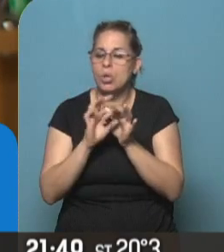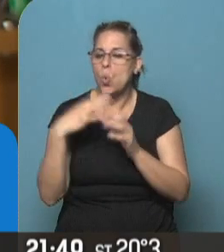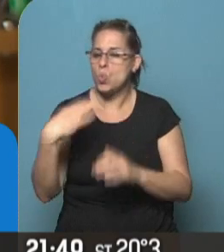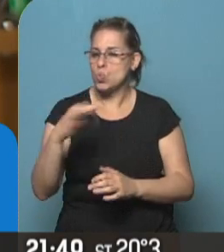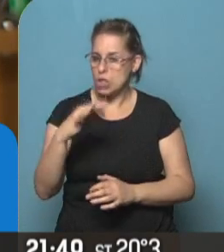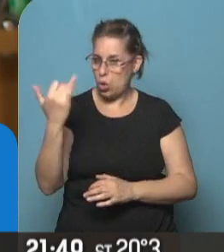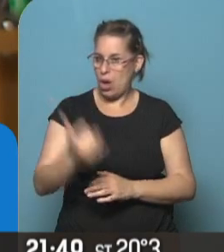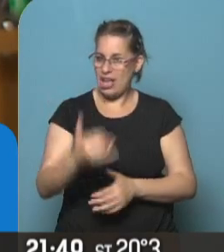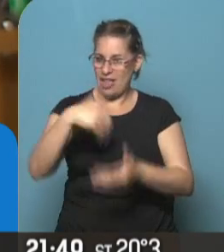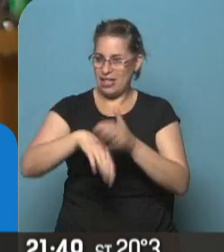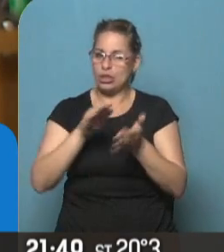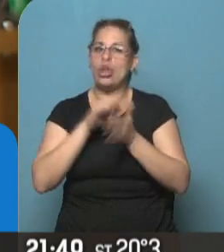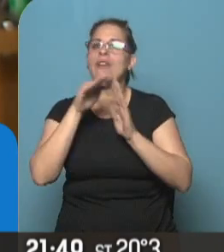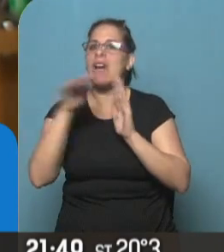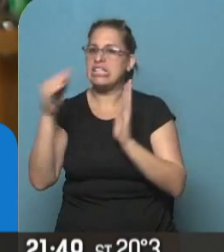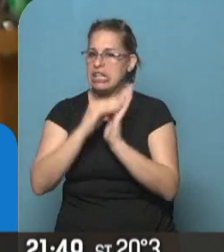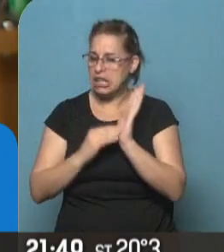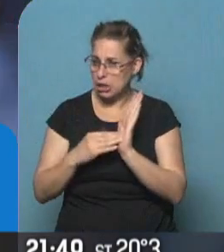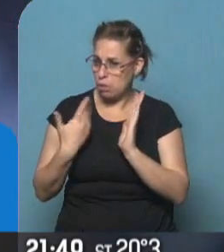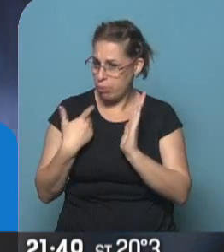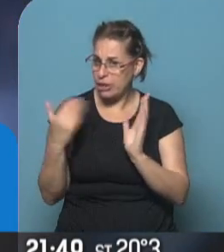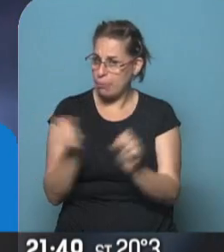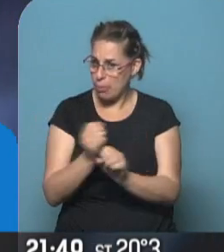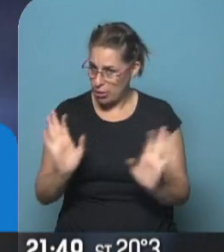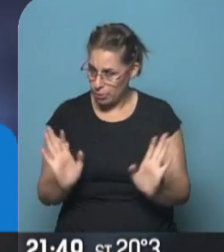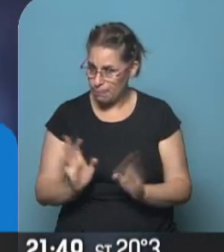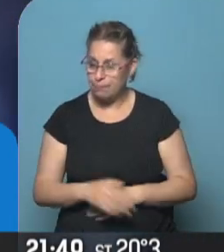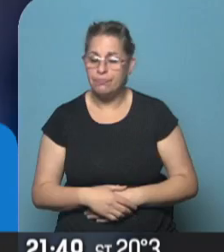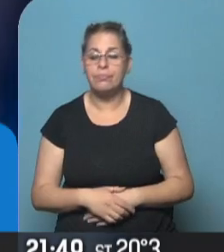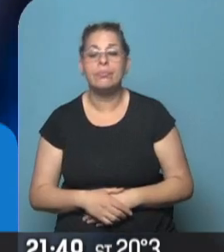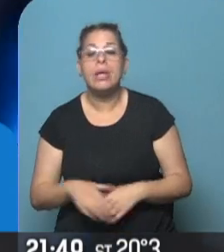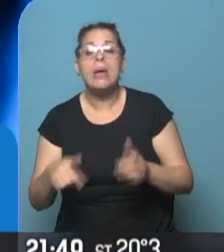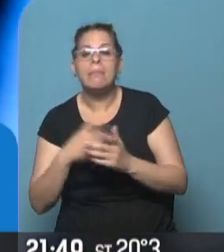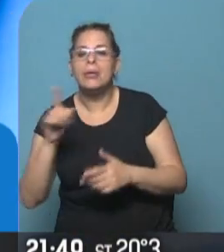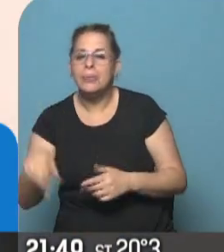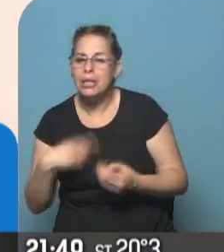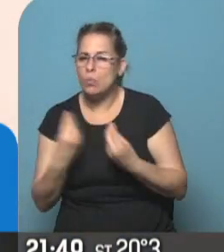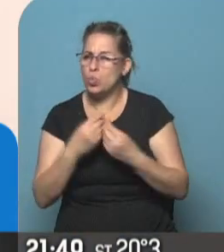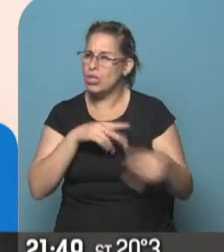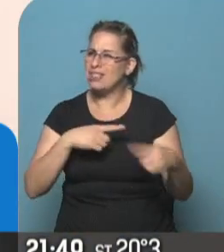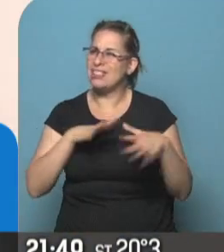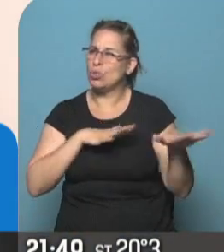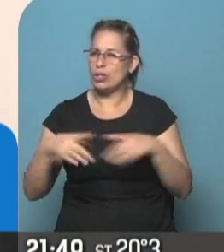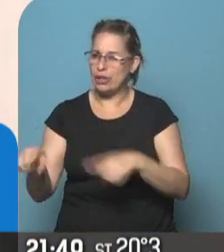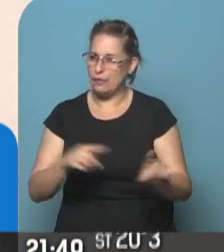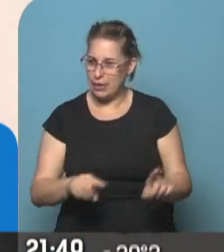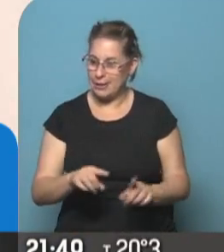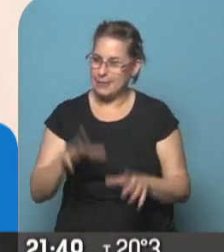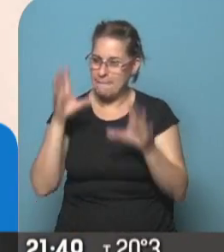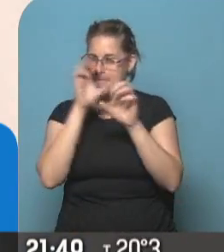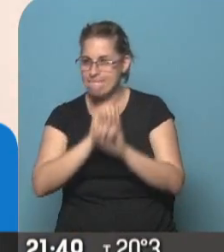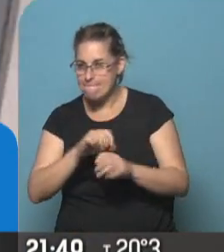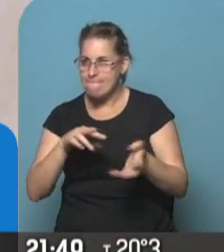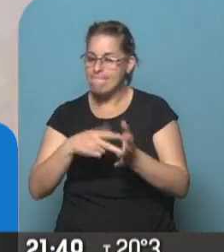que estén en esa base de datos podrían ser habilitados el problema con esto es que se producen muchas situaciones grises o